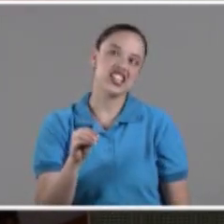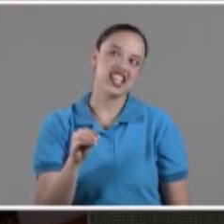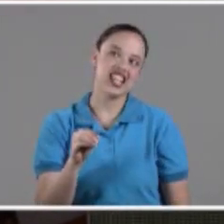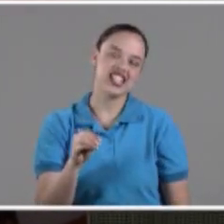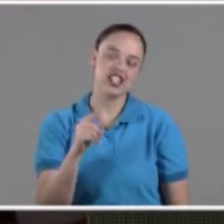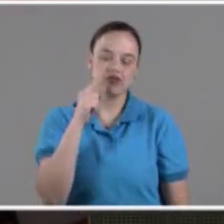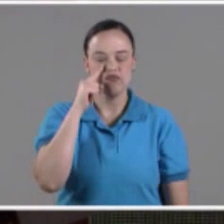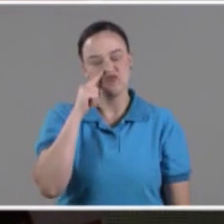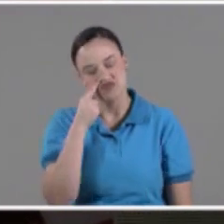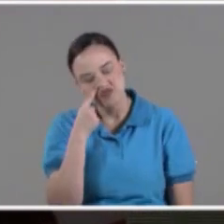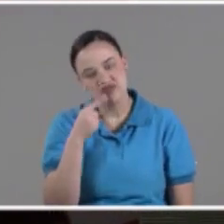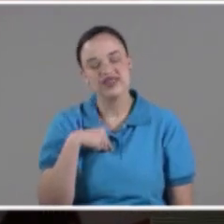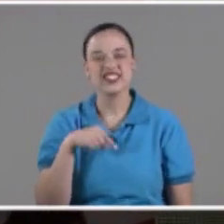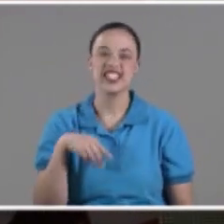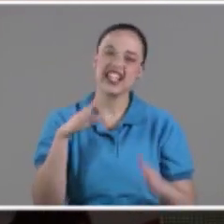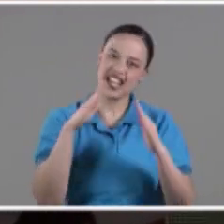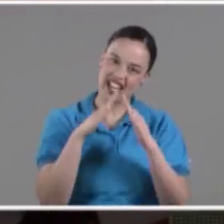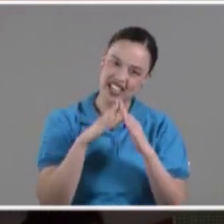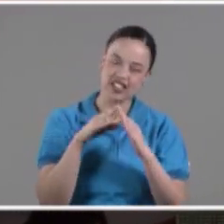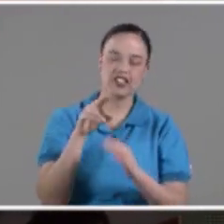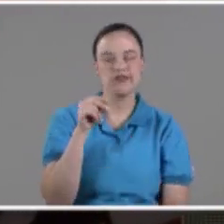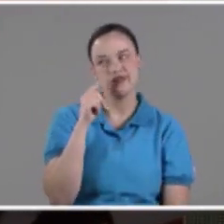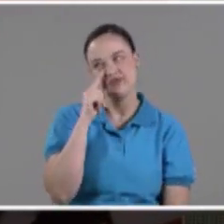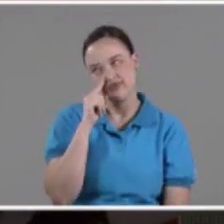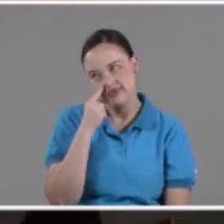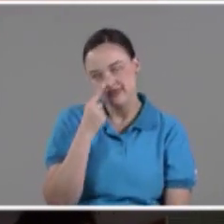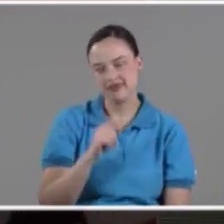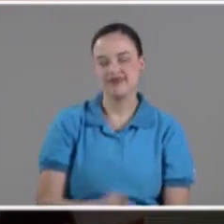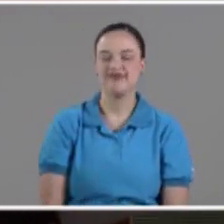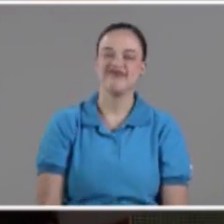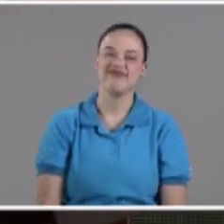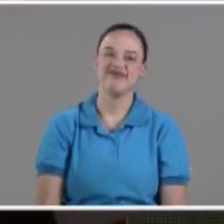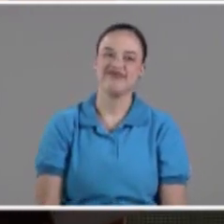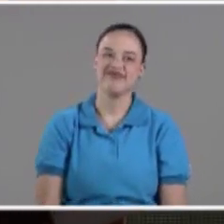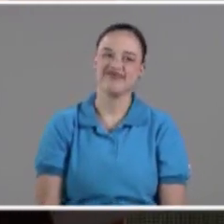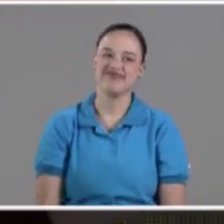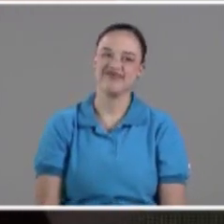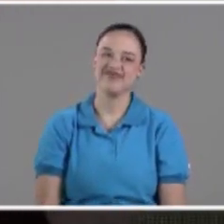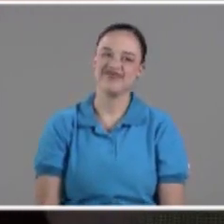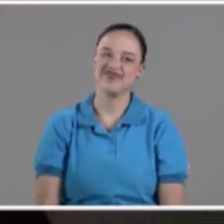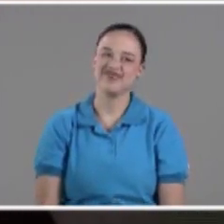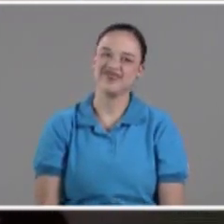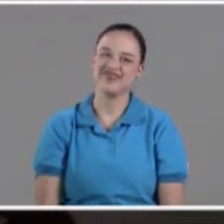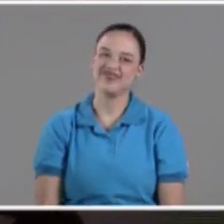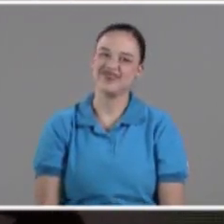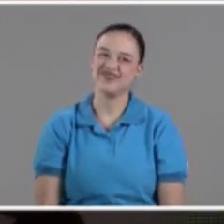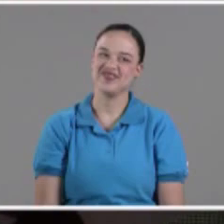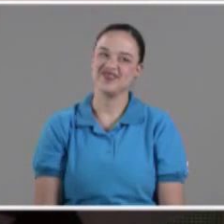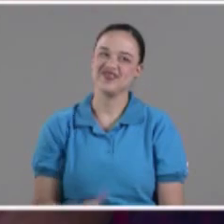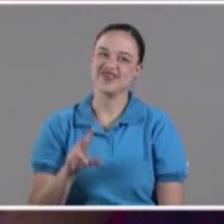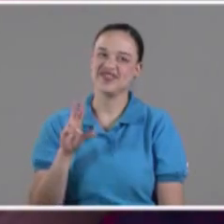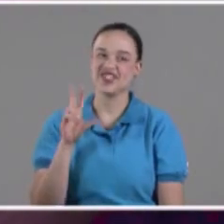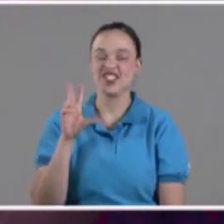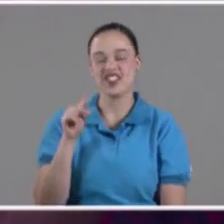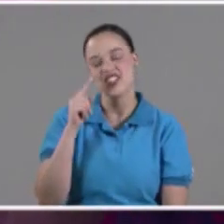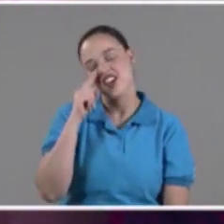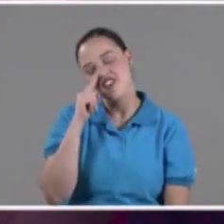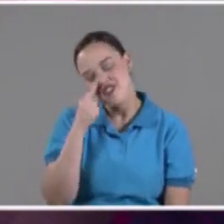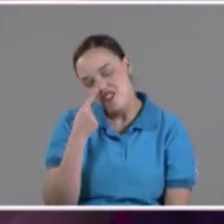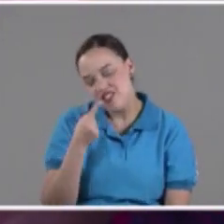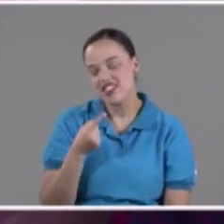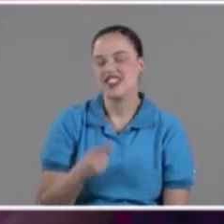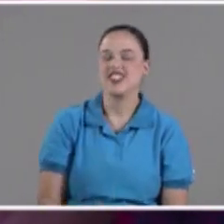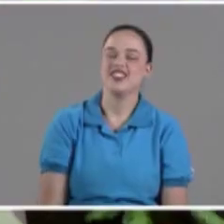estar en casa les digo no se aburra que no sea cómo le puedo decir algo